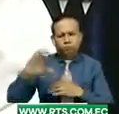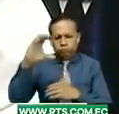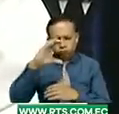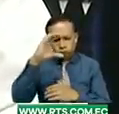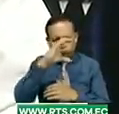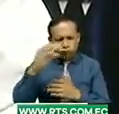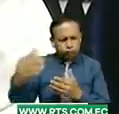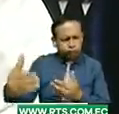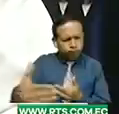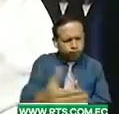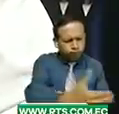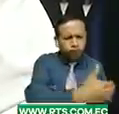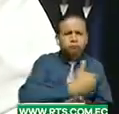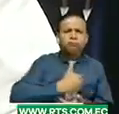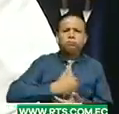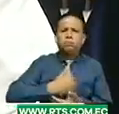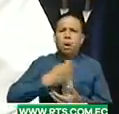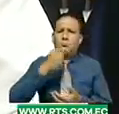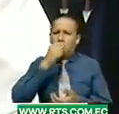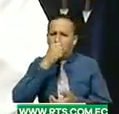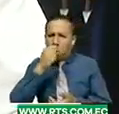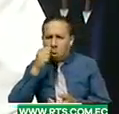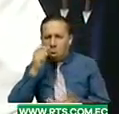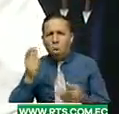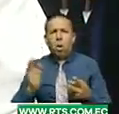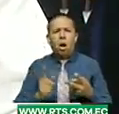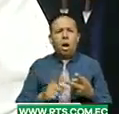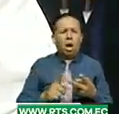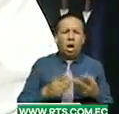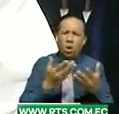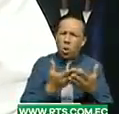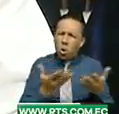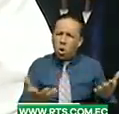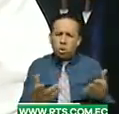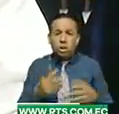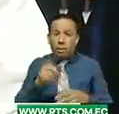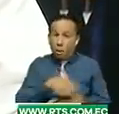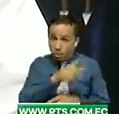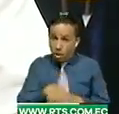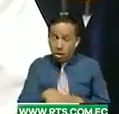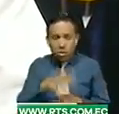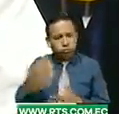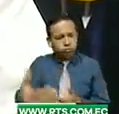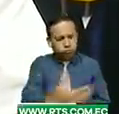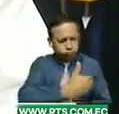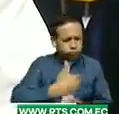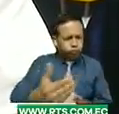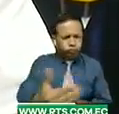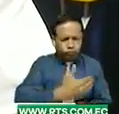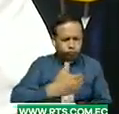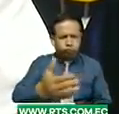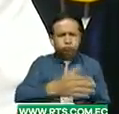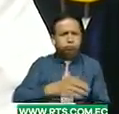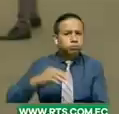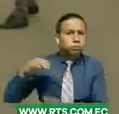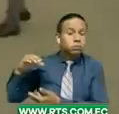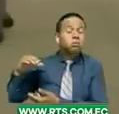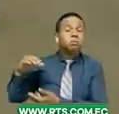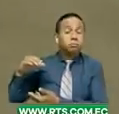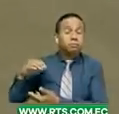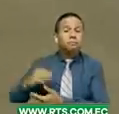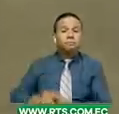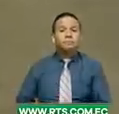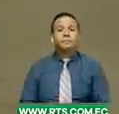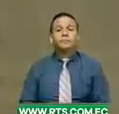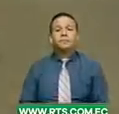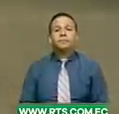Sustancias estupefacientes, celulares, básicamente todo lo que no está permitido y no debería estar en ningún sistema penitenciario.